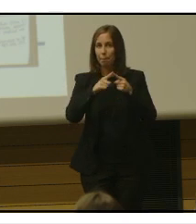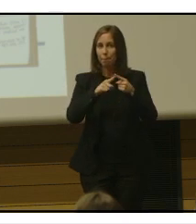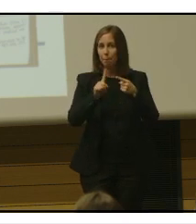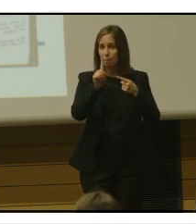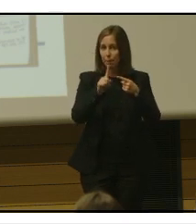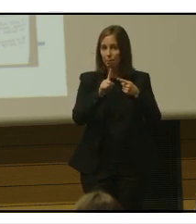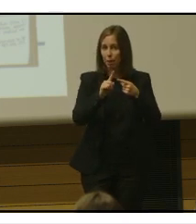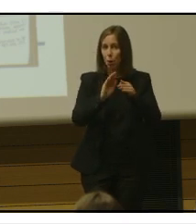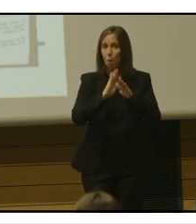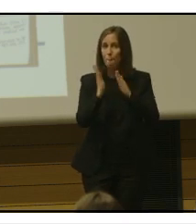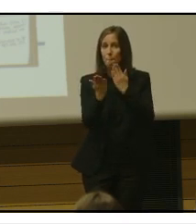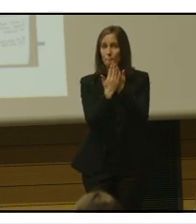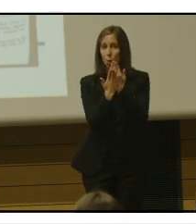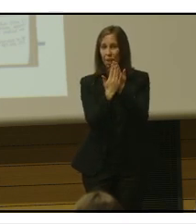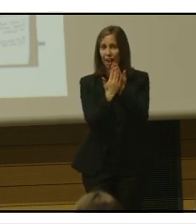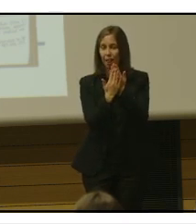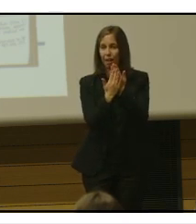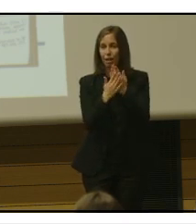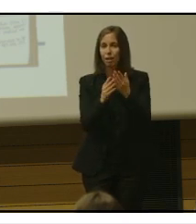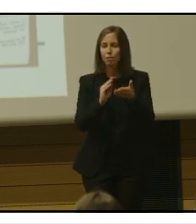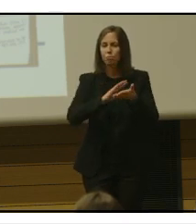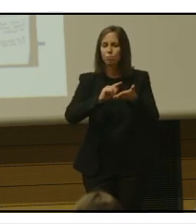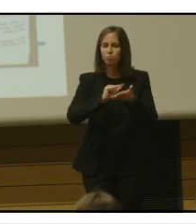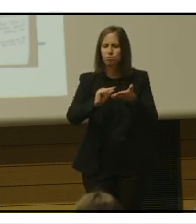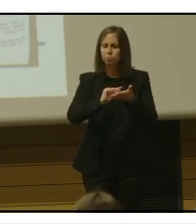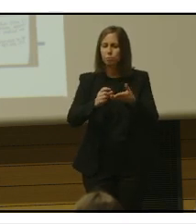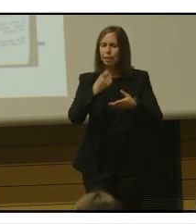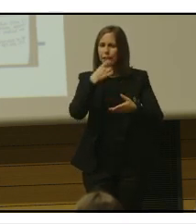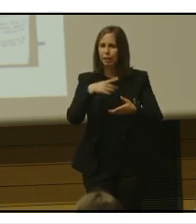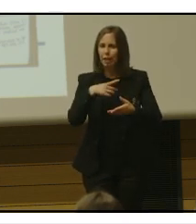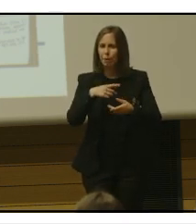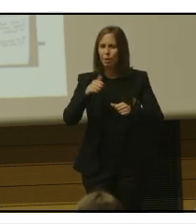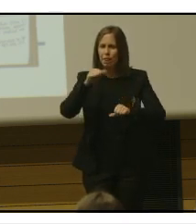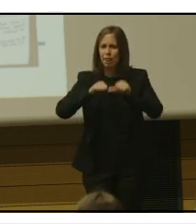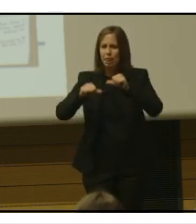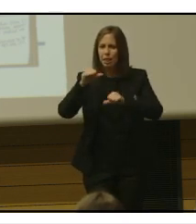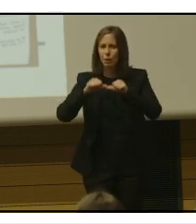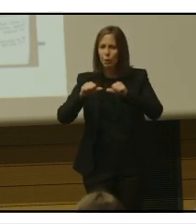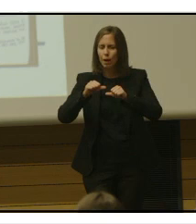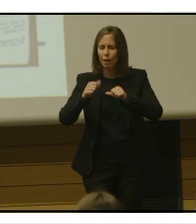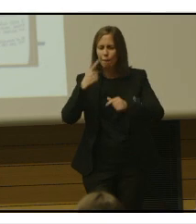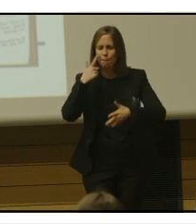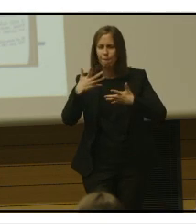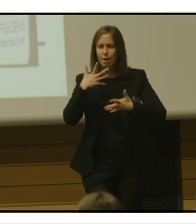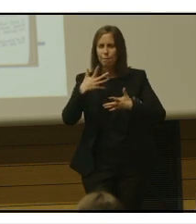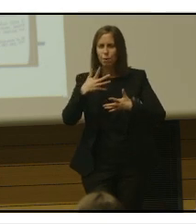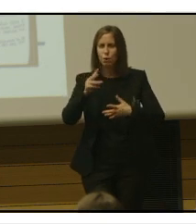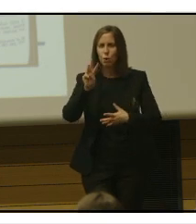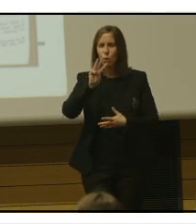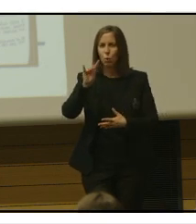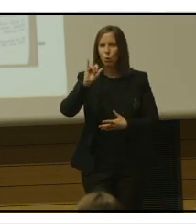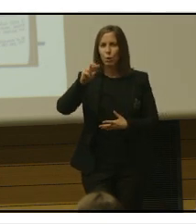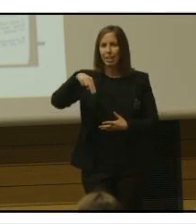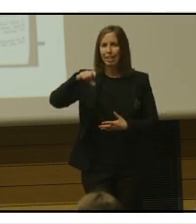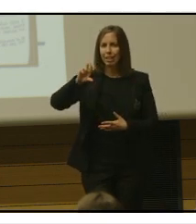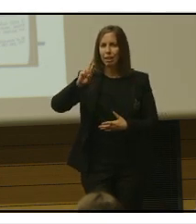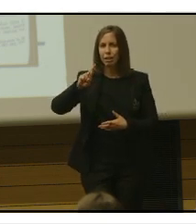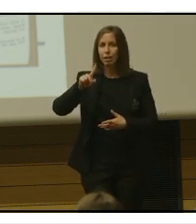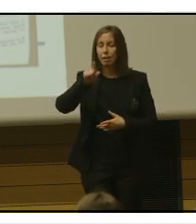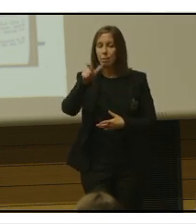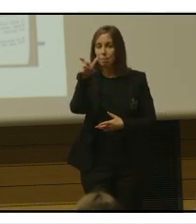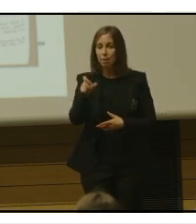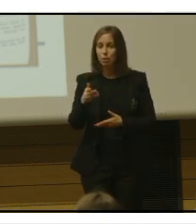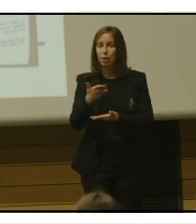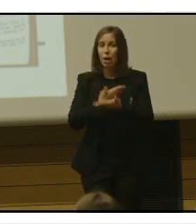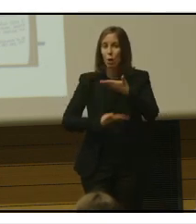sale en portada, estaba escrito por un cirujano conocidísimo en ese momento en Estados Unidos, Winder, y uno de sus colaboradores,